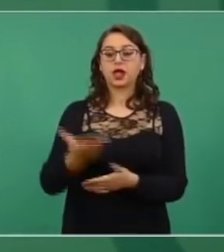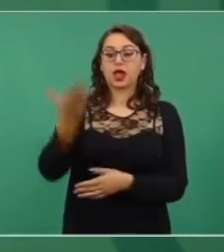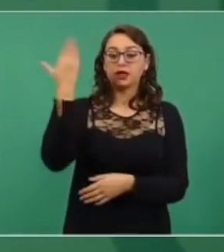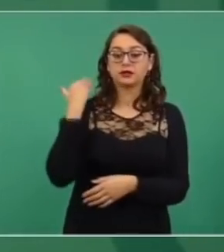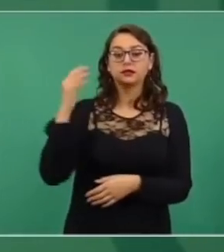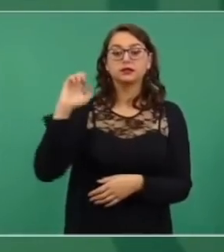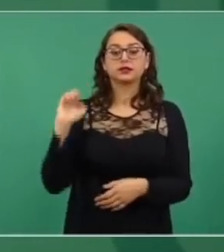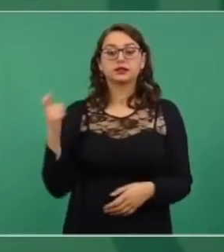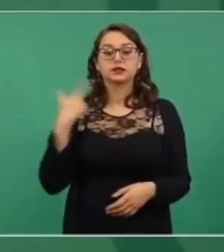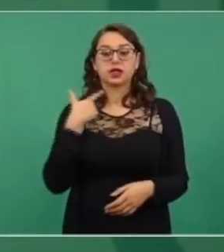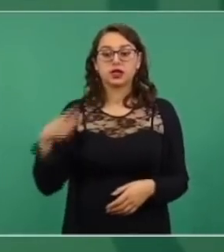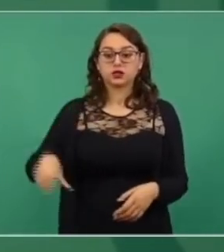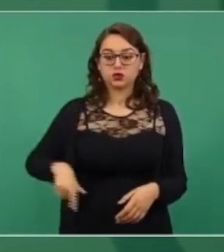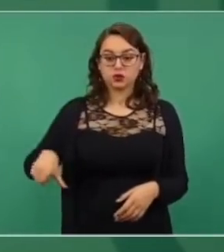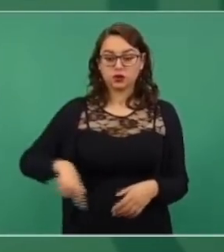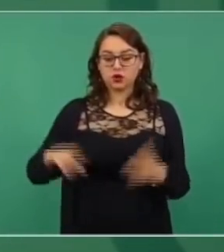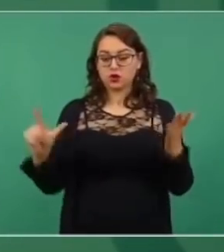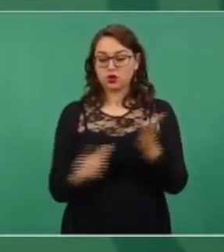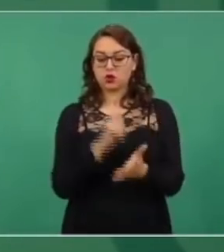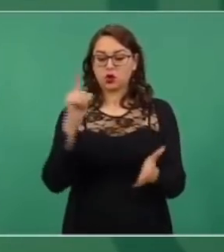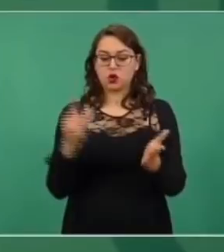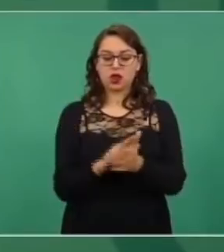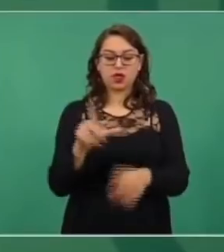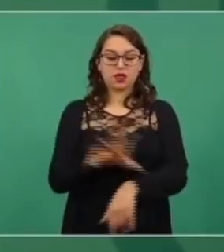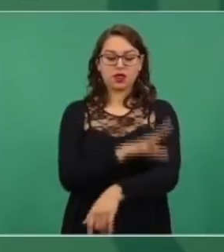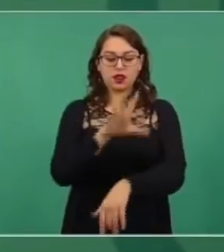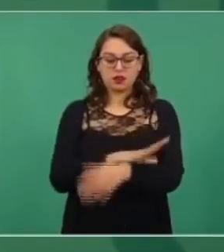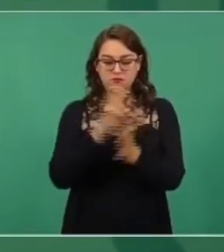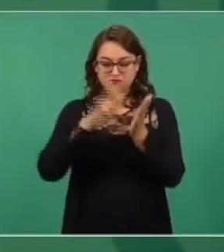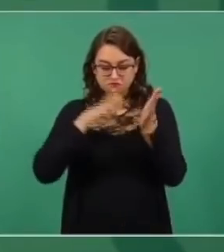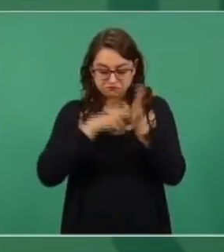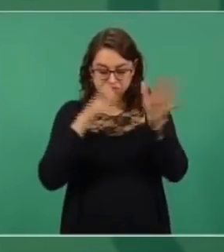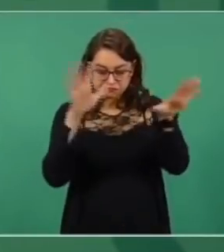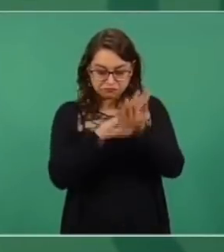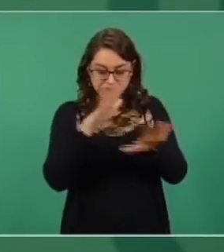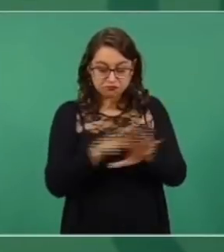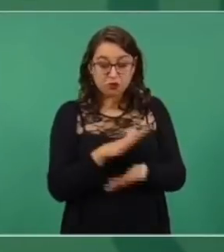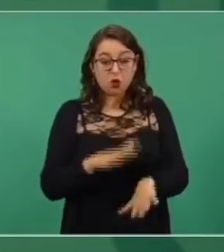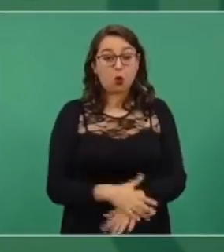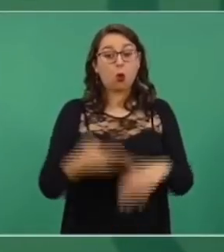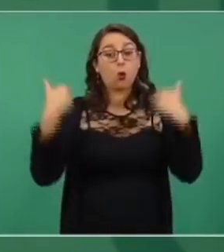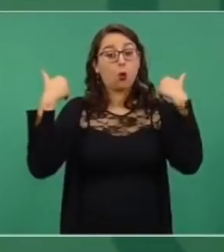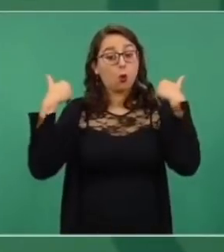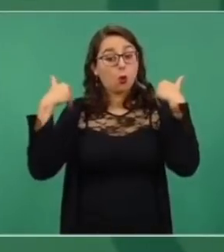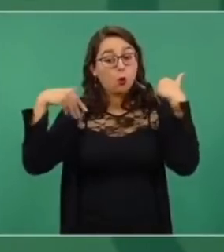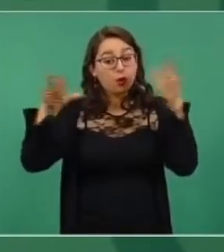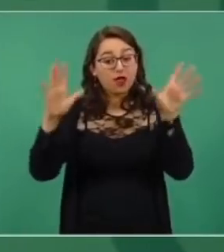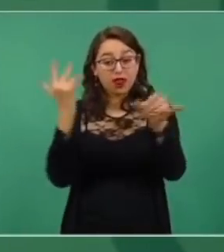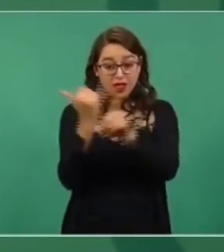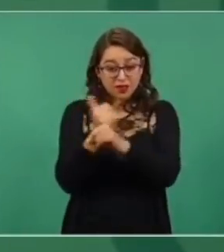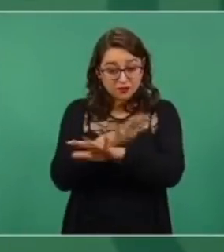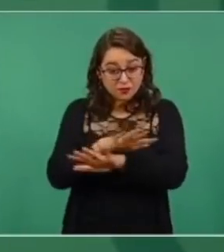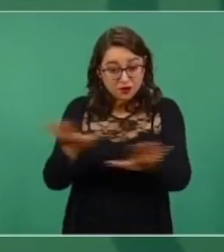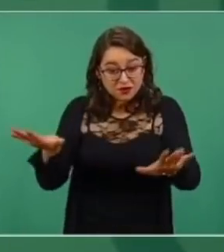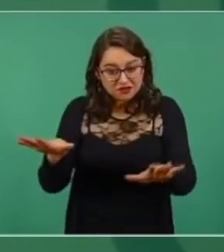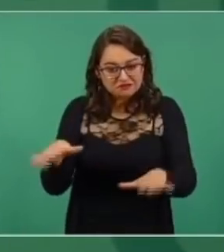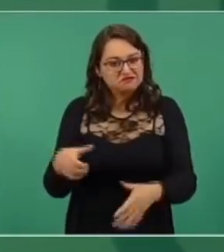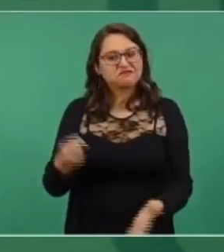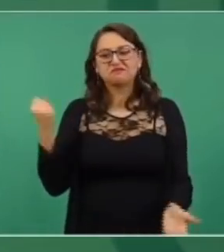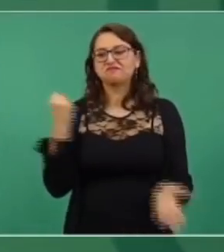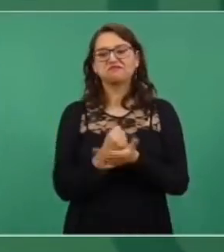no se hubiese aprobado esa reforma. Y más si